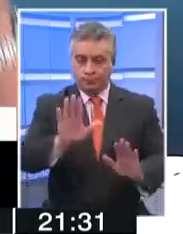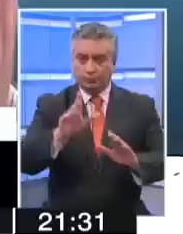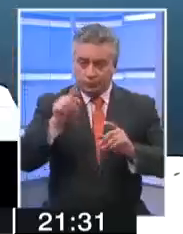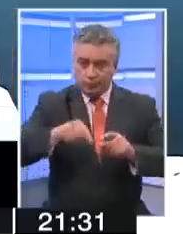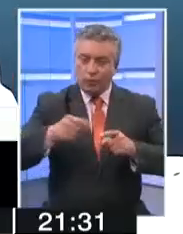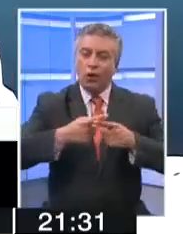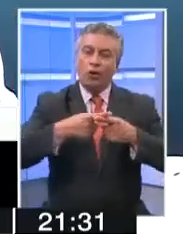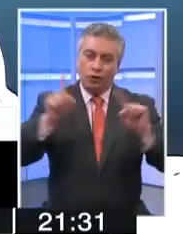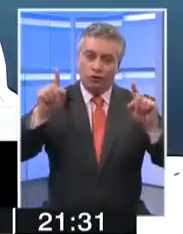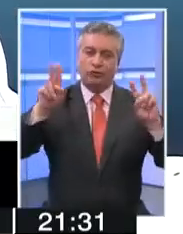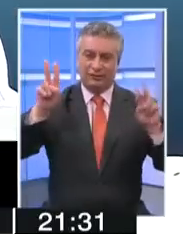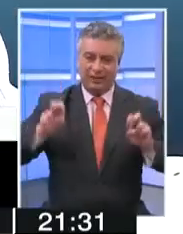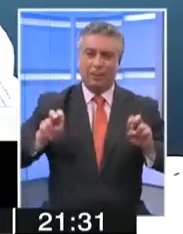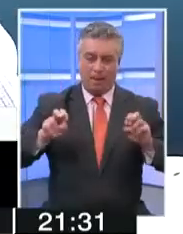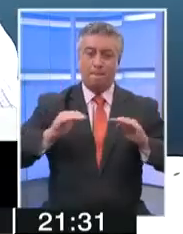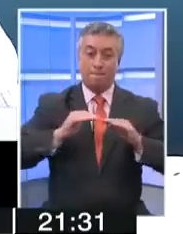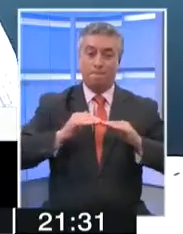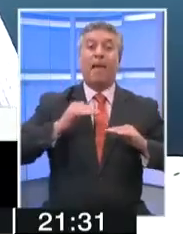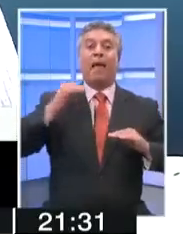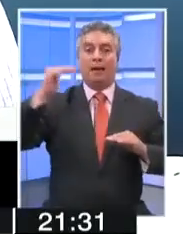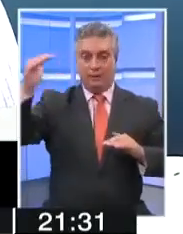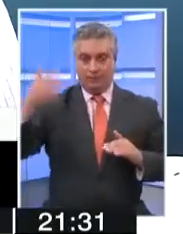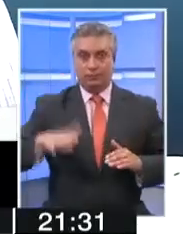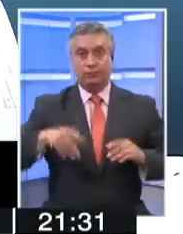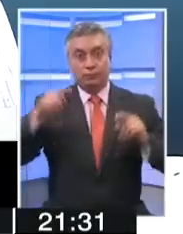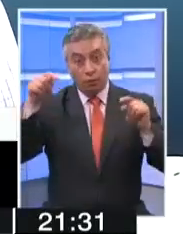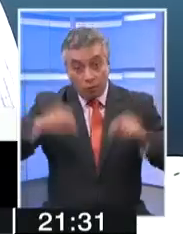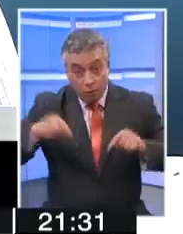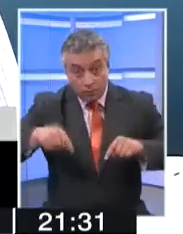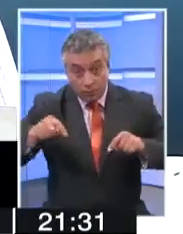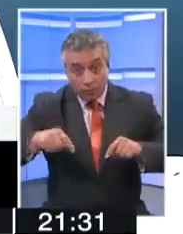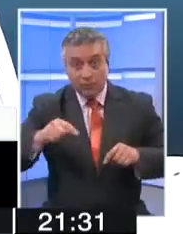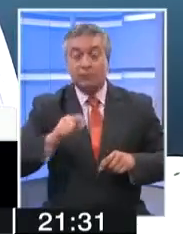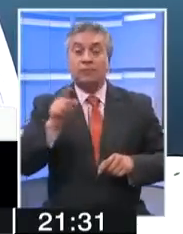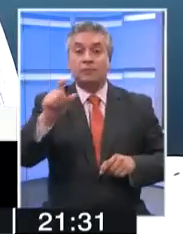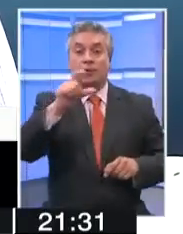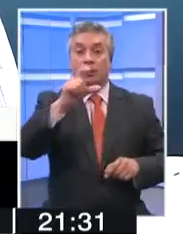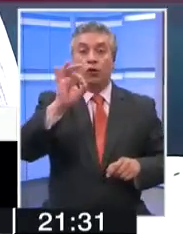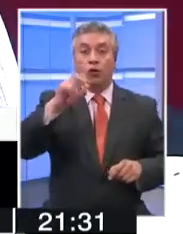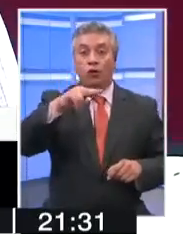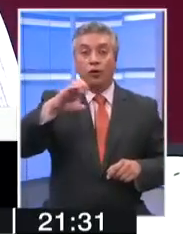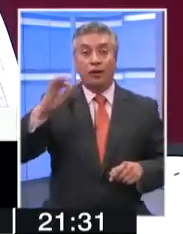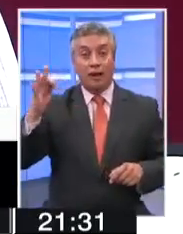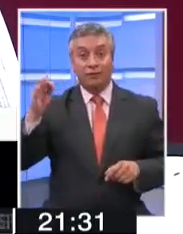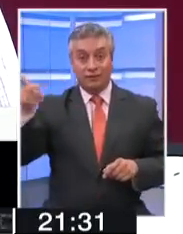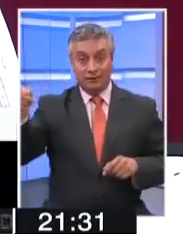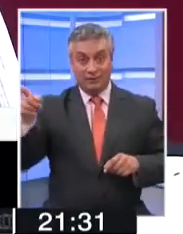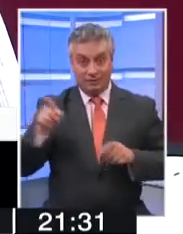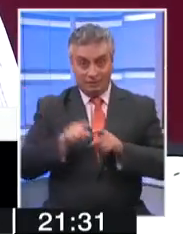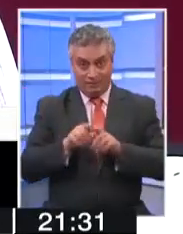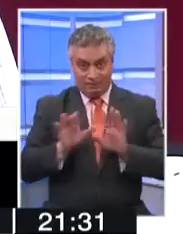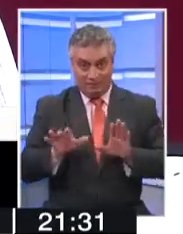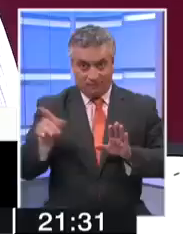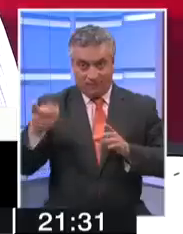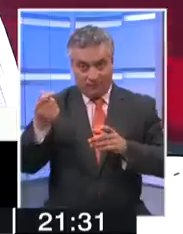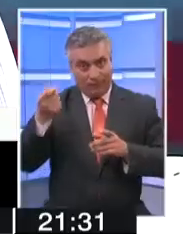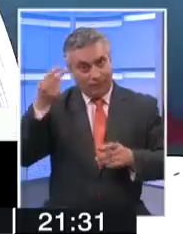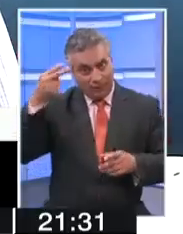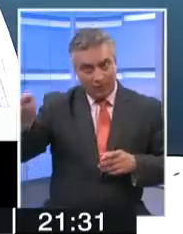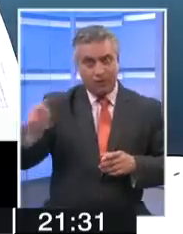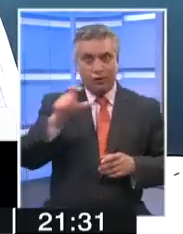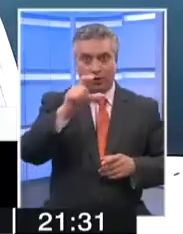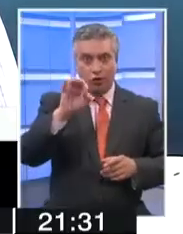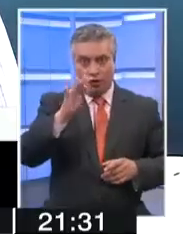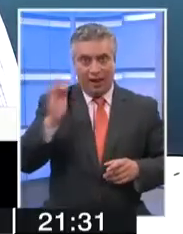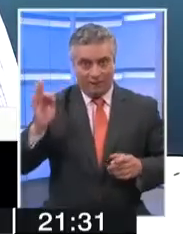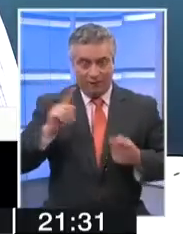otro tema mayor. Hoy día dependemos en la catástrofe de CONAF, ¿cierto? Sí. De los recursos de CONAF, sí. De